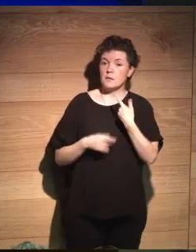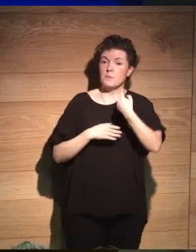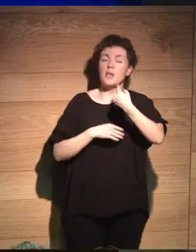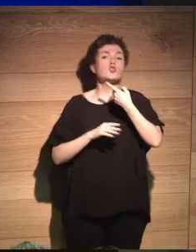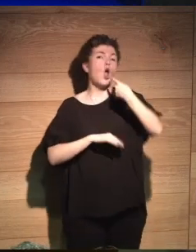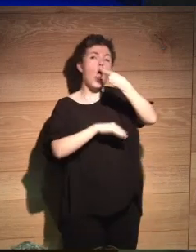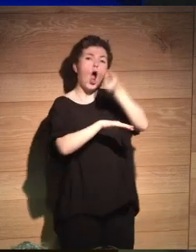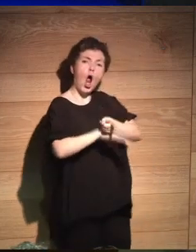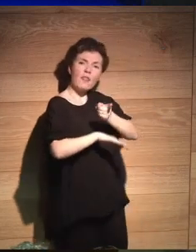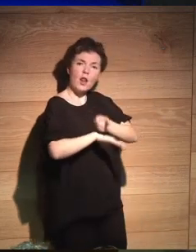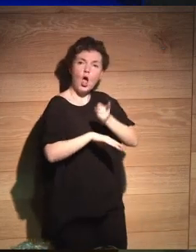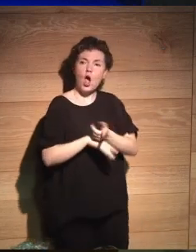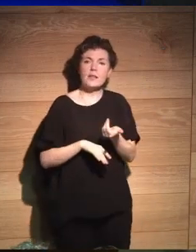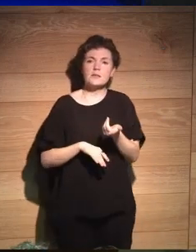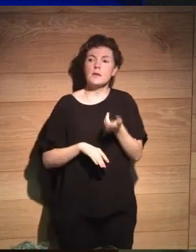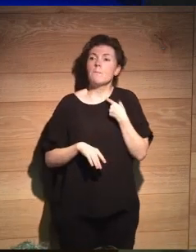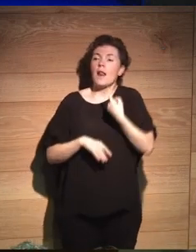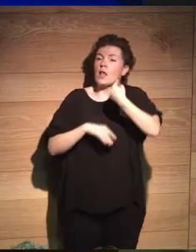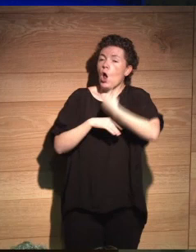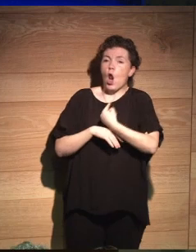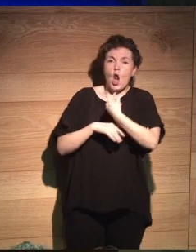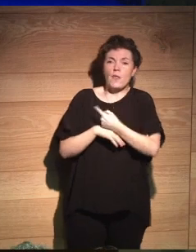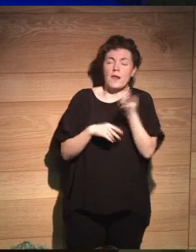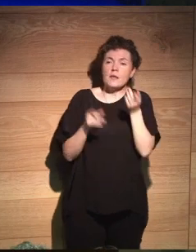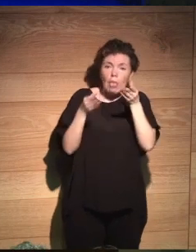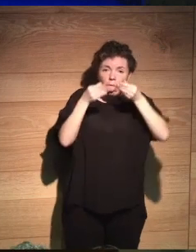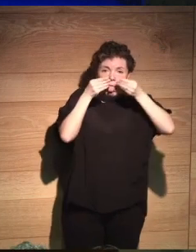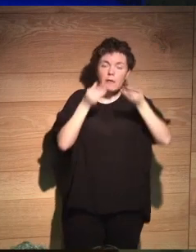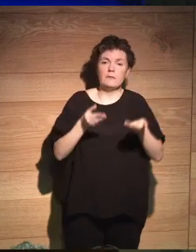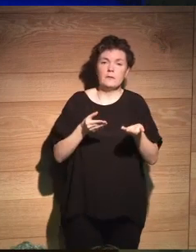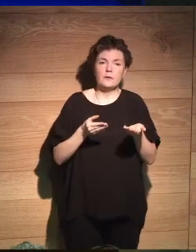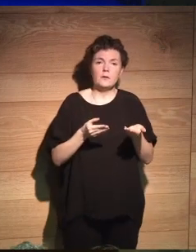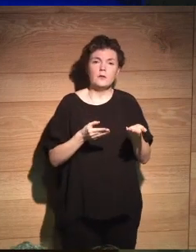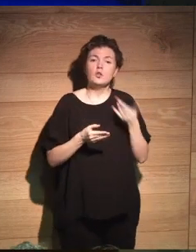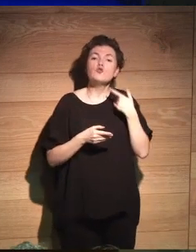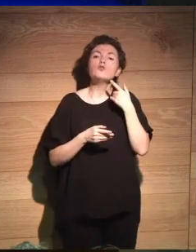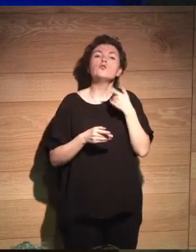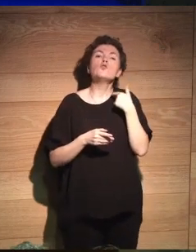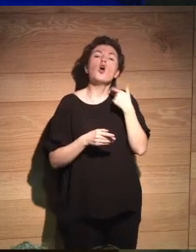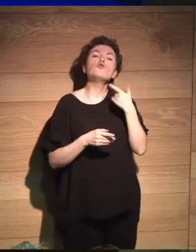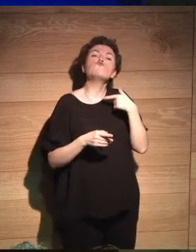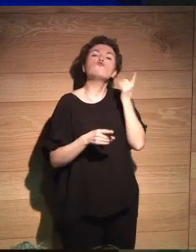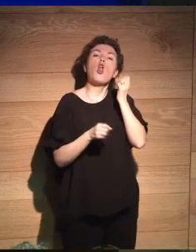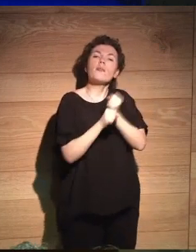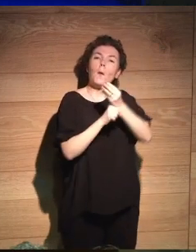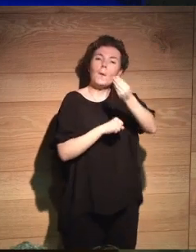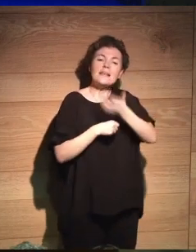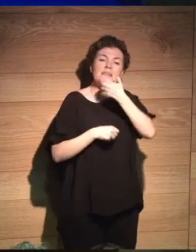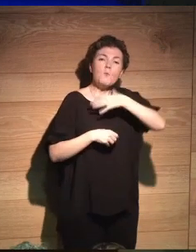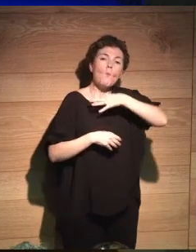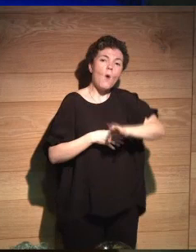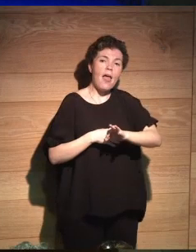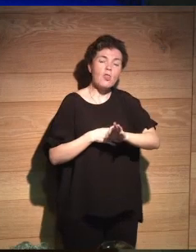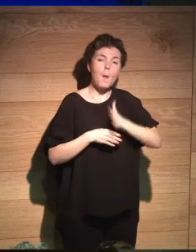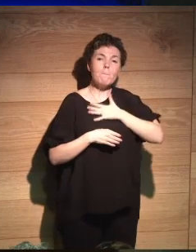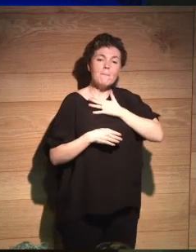órdenes. Tanto peor si las órdenes son tan cortas de miras. Mi función solo tiene sentido si puedo aplicar